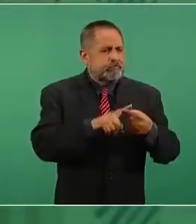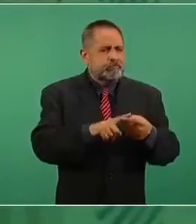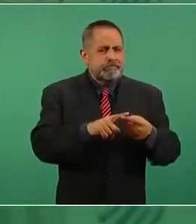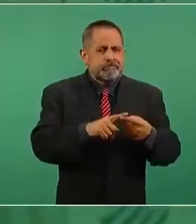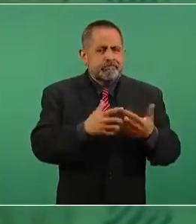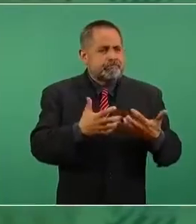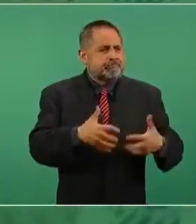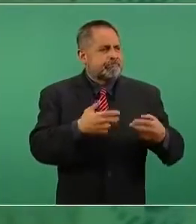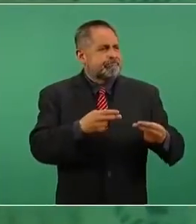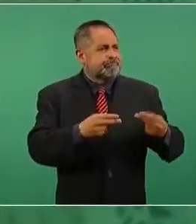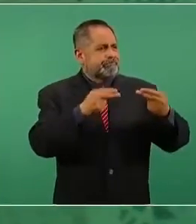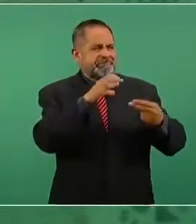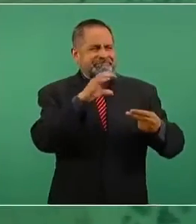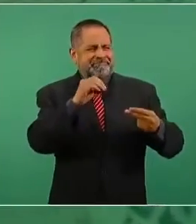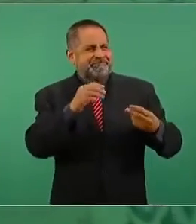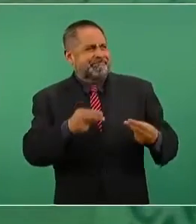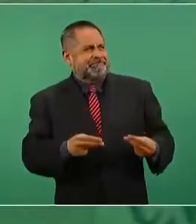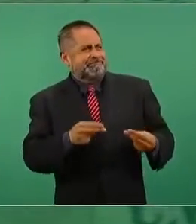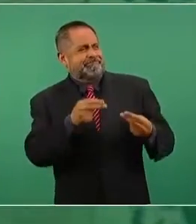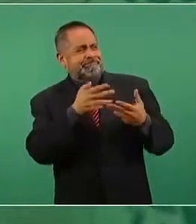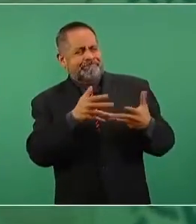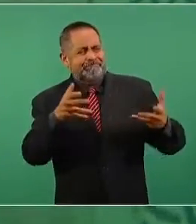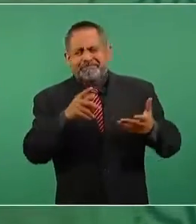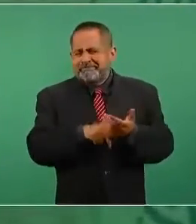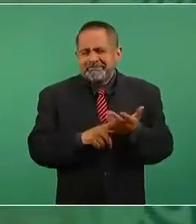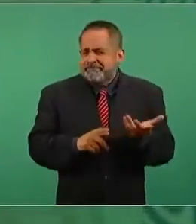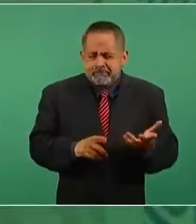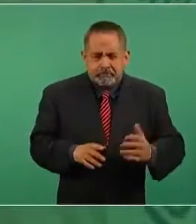grandes corporaciones.